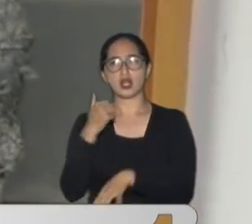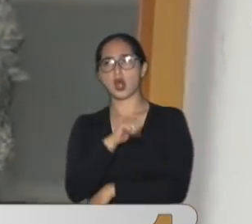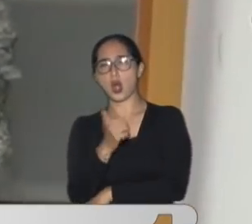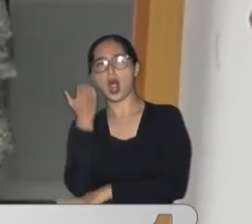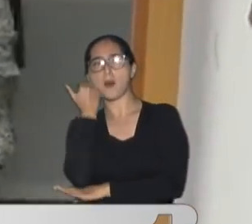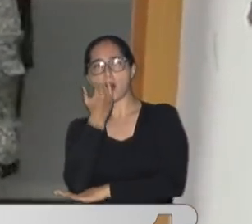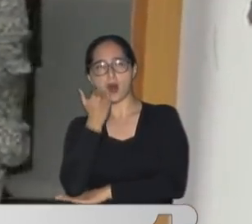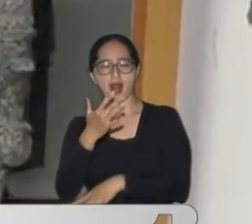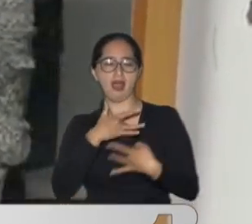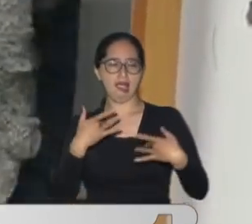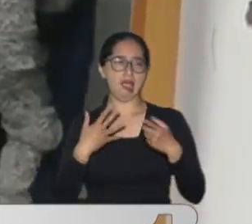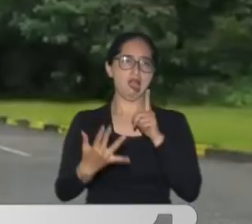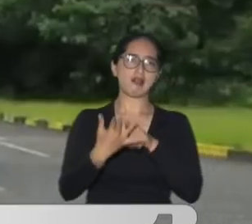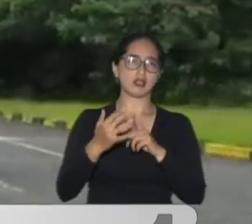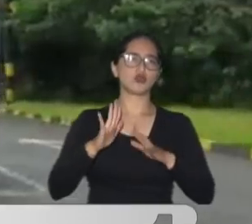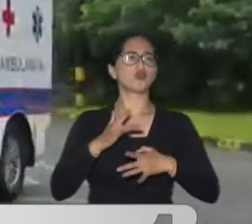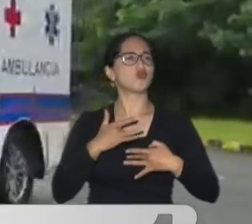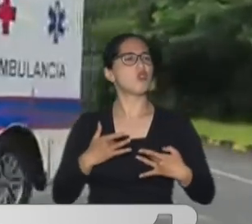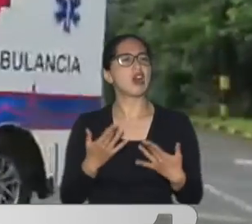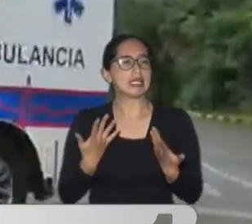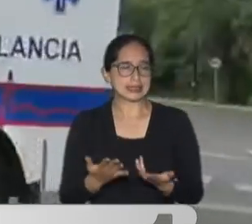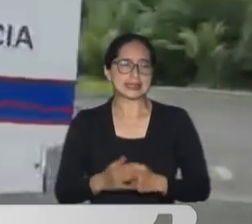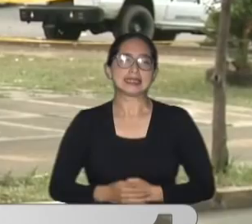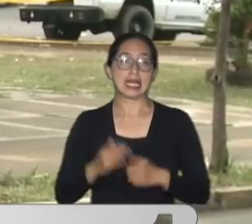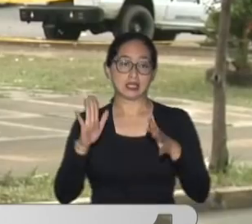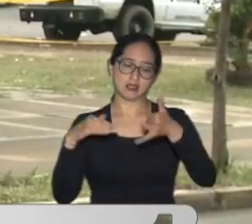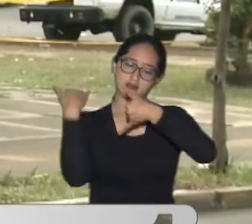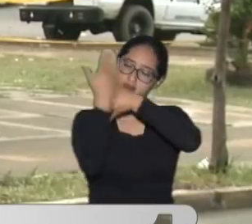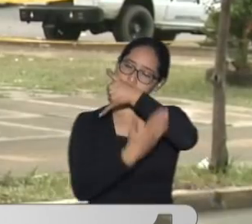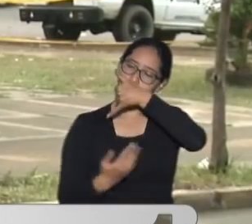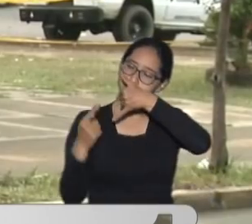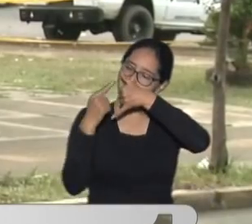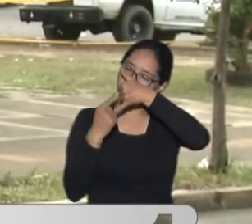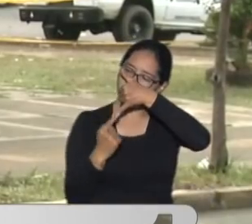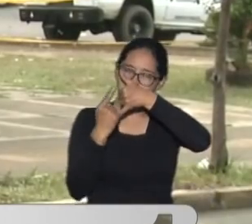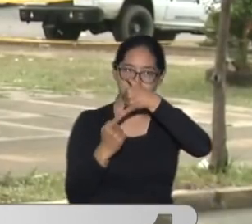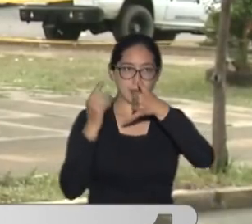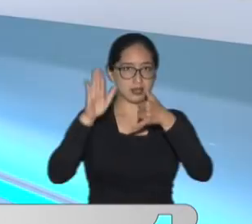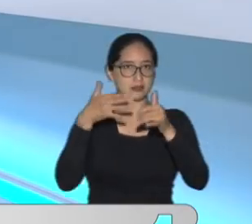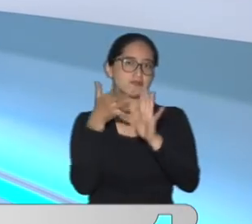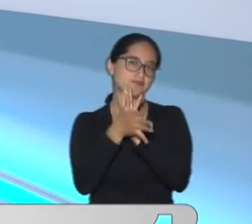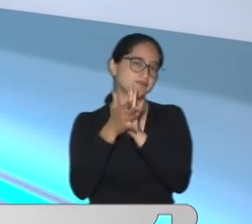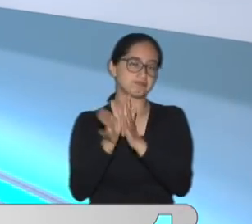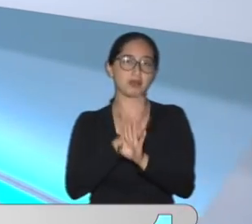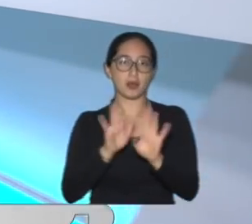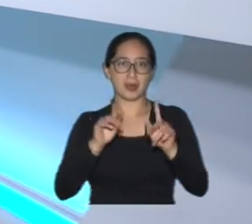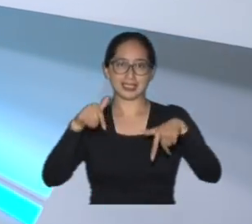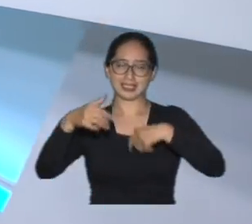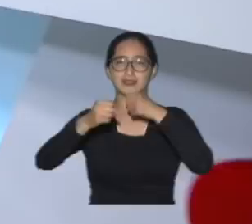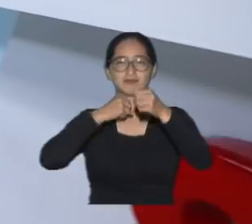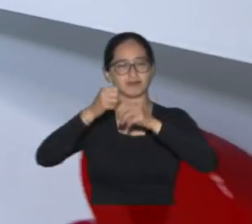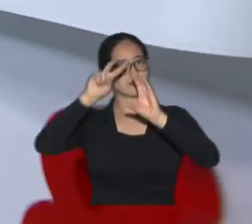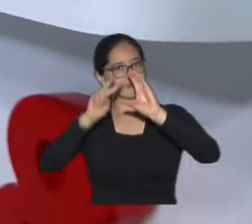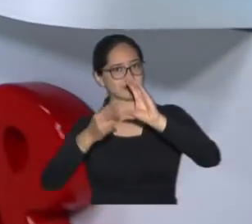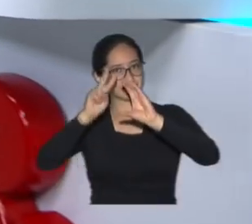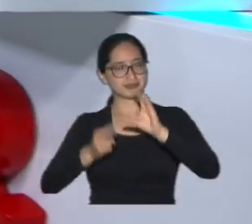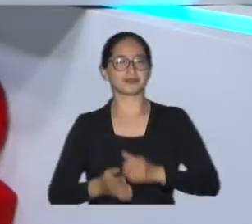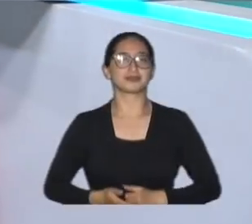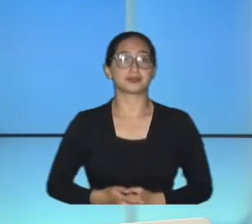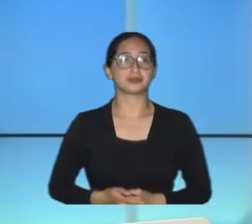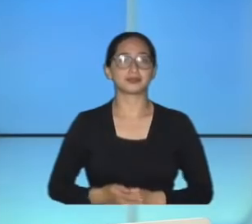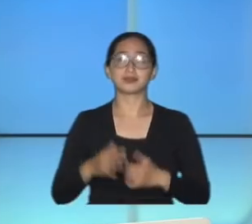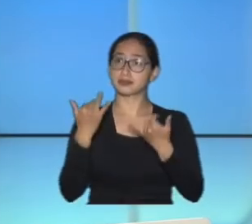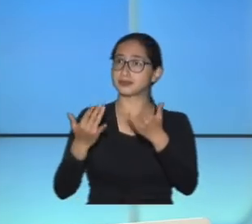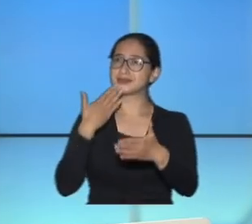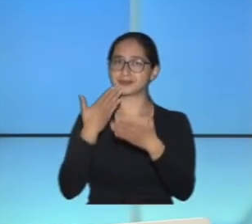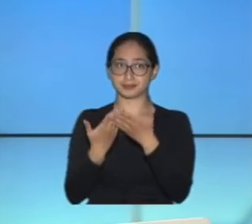la zona rural de esta zona del Pacífico. Es por ahora la información desde Cali, Sebastián Bedoya, para Noticias Centro 1, CMI. Sebastián,